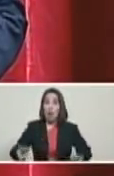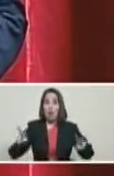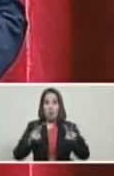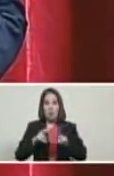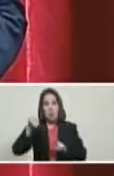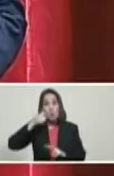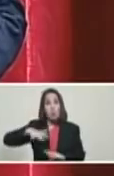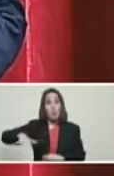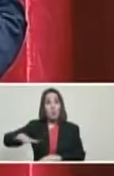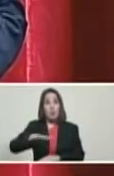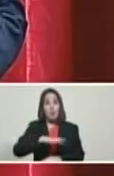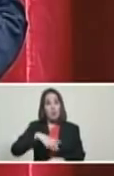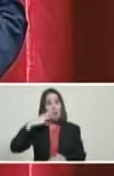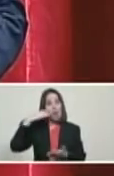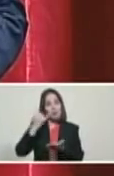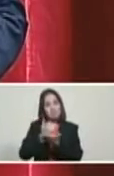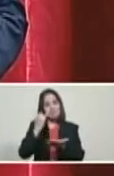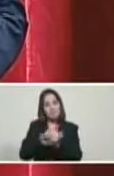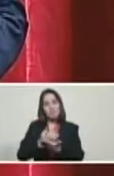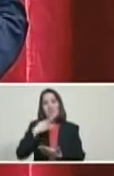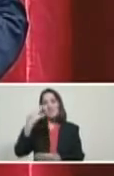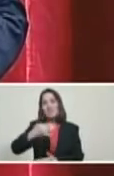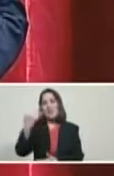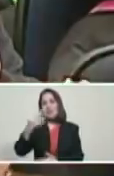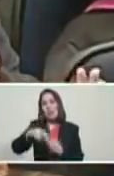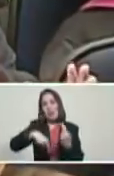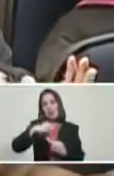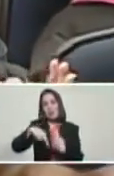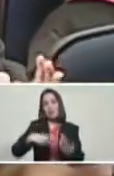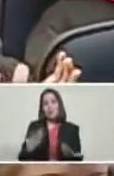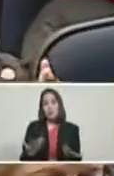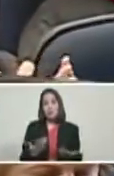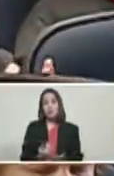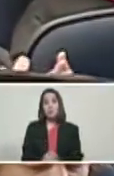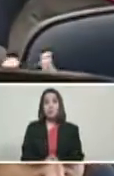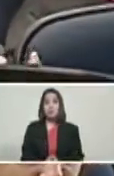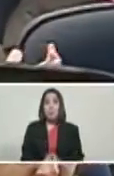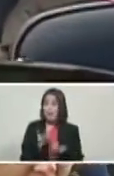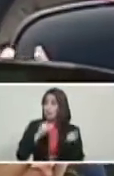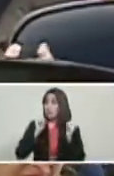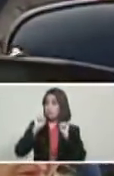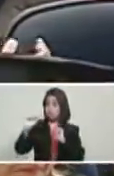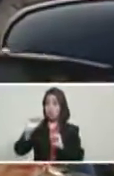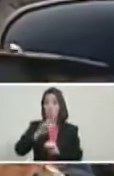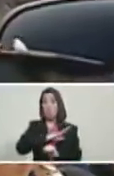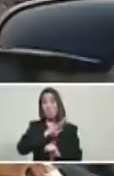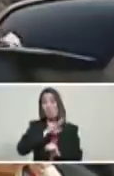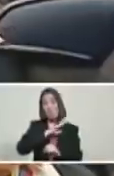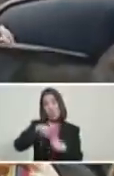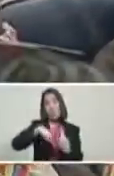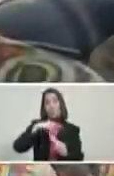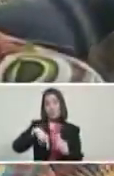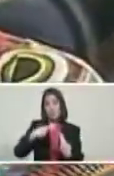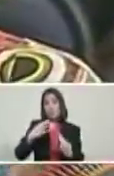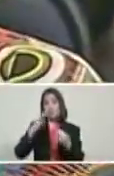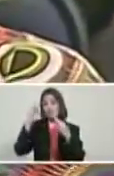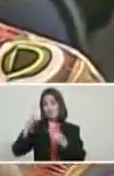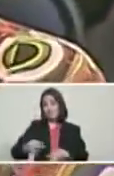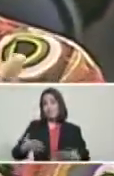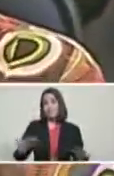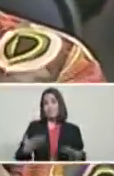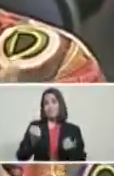que ha probado la verdad de la revolución y defiende su revolución a capa y